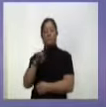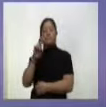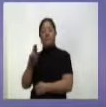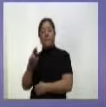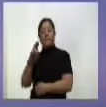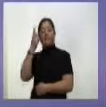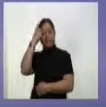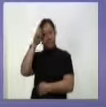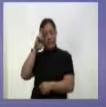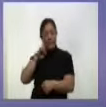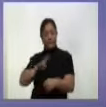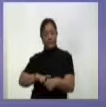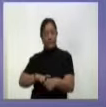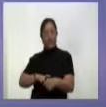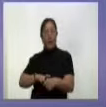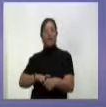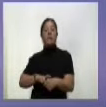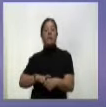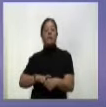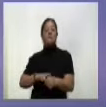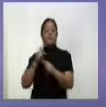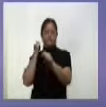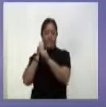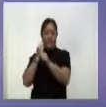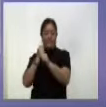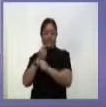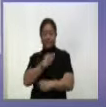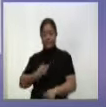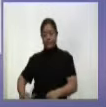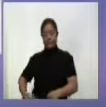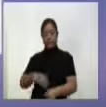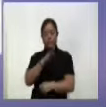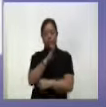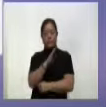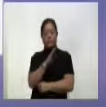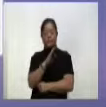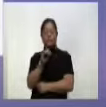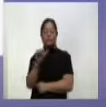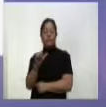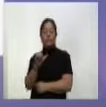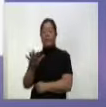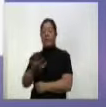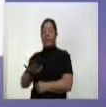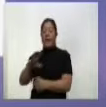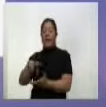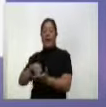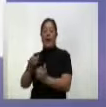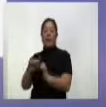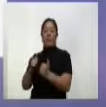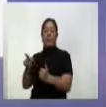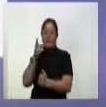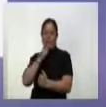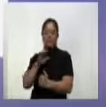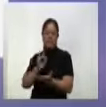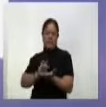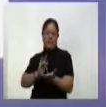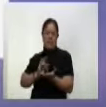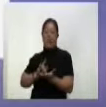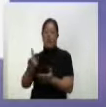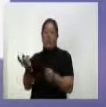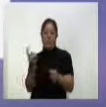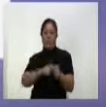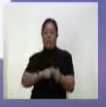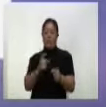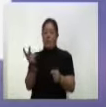de transportistas de la AMOTAC y presidente del Fondo de Aseguramiento Región Calpulalpan, a quienes agradeció la determinación de sumarse a